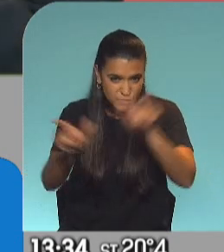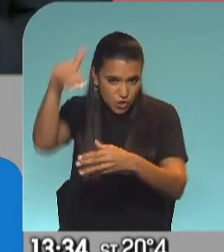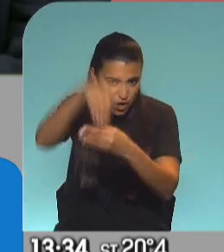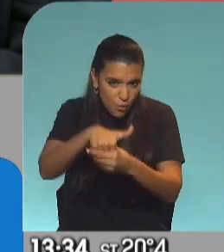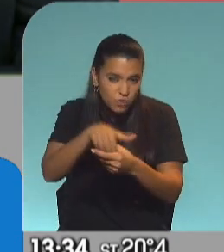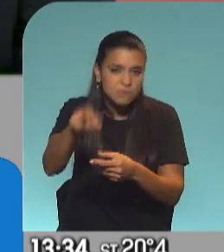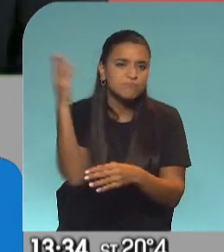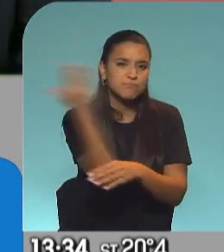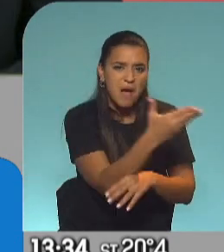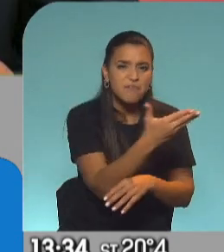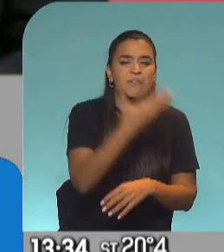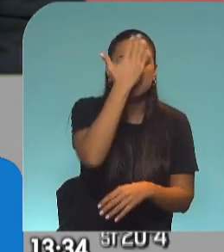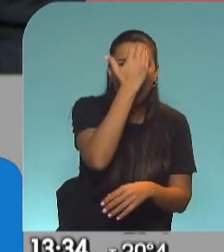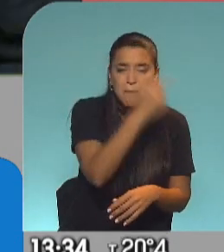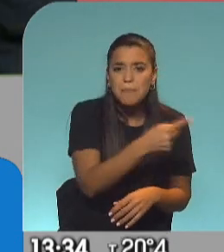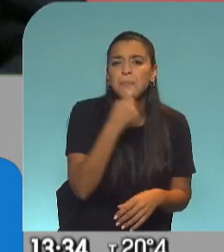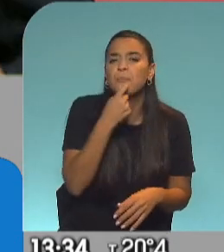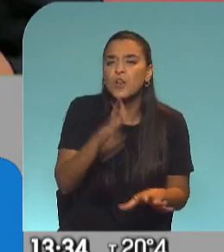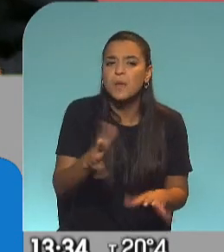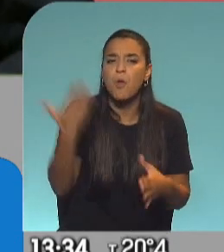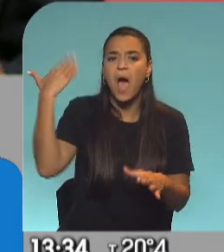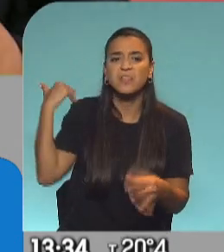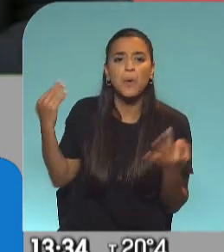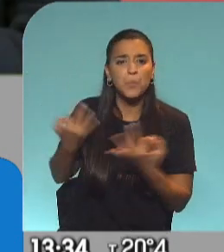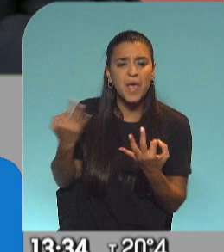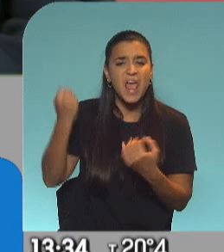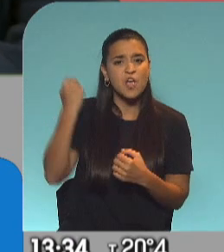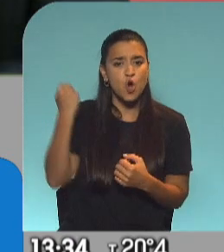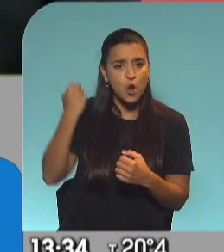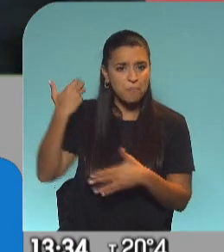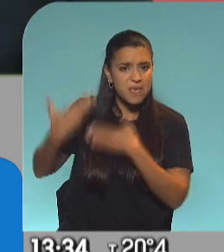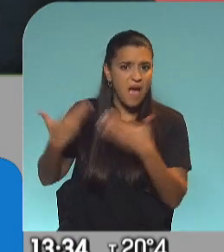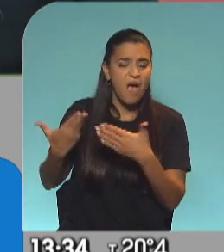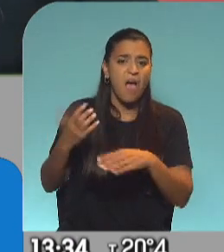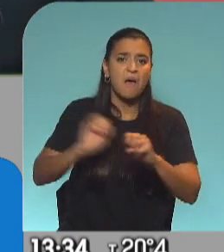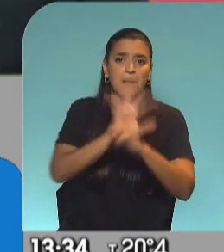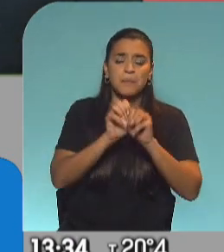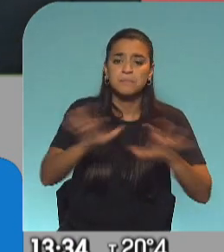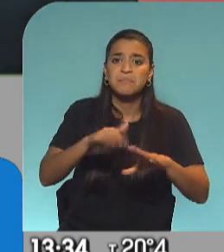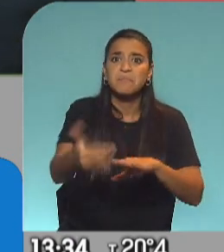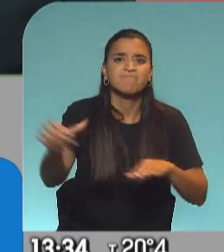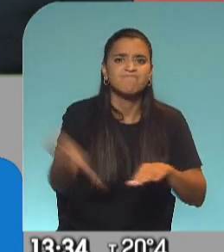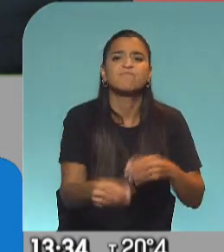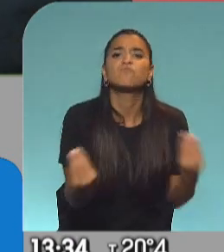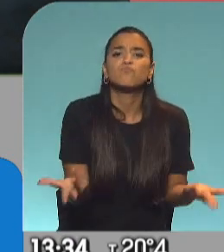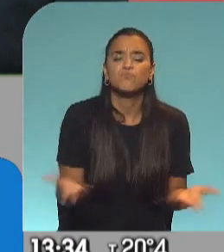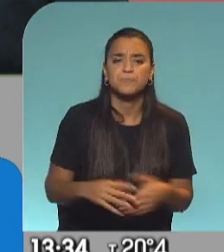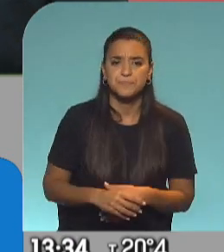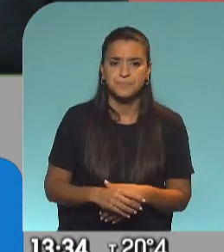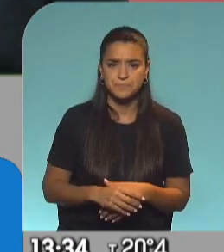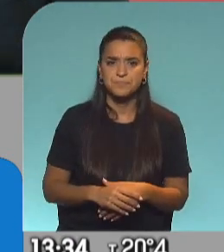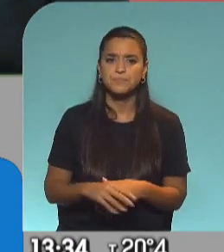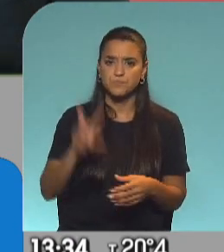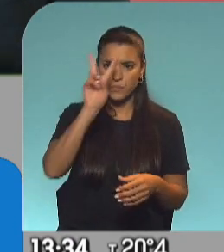¿Esto castiga a Trump, por ejemplo, que había tenido una buena gestión económica hasta antes de la pandemia? Sí,